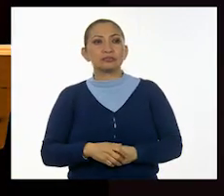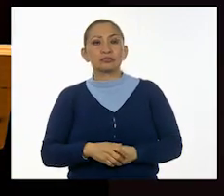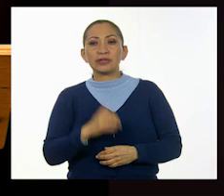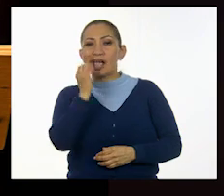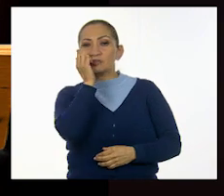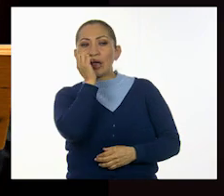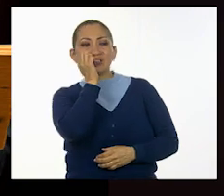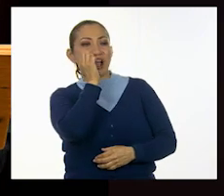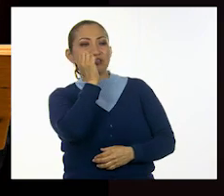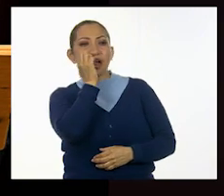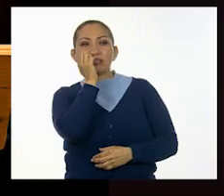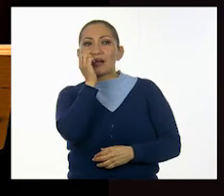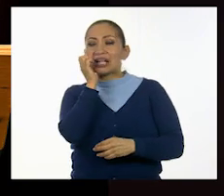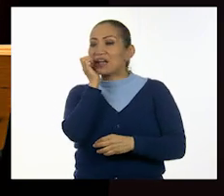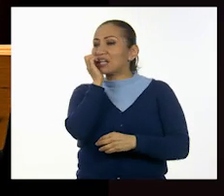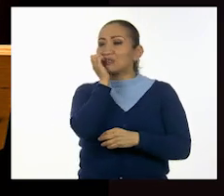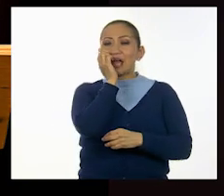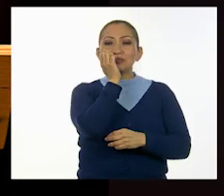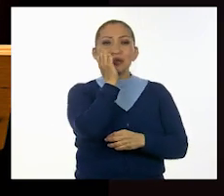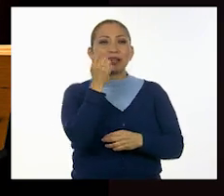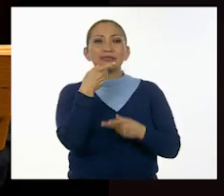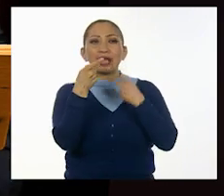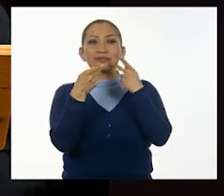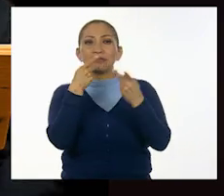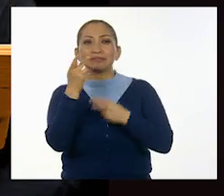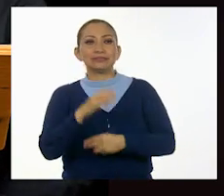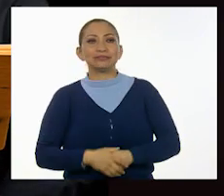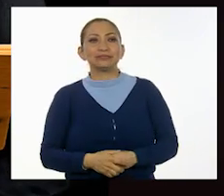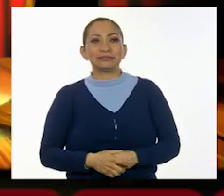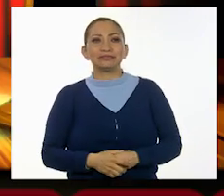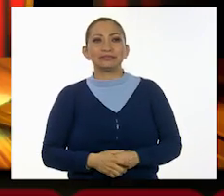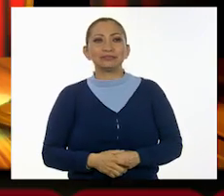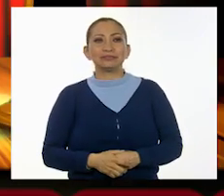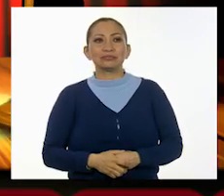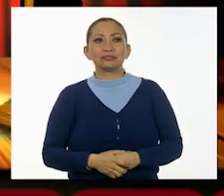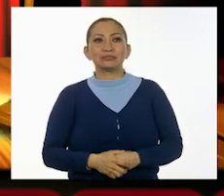Es 4 Beta 24 de base España.